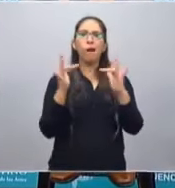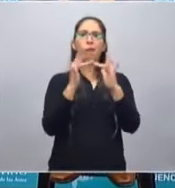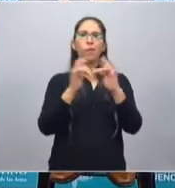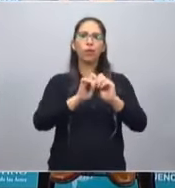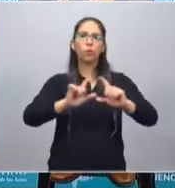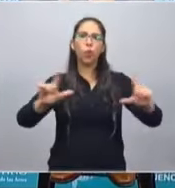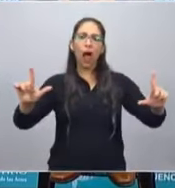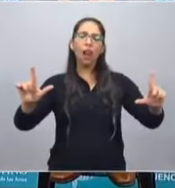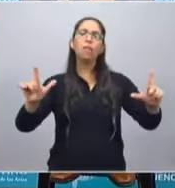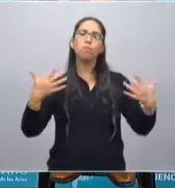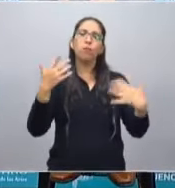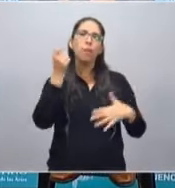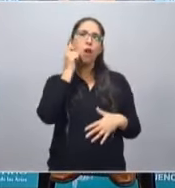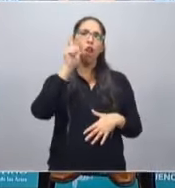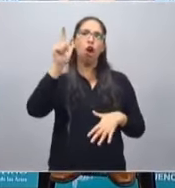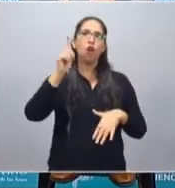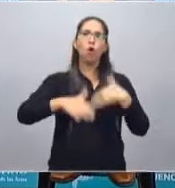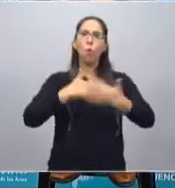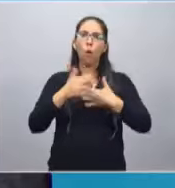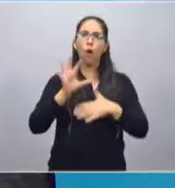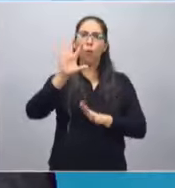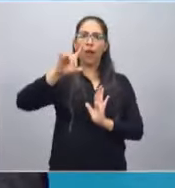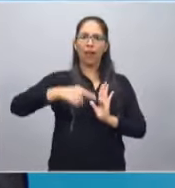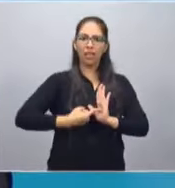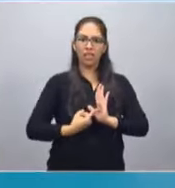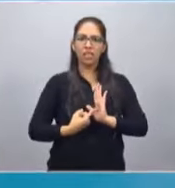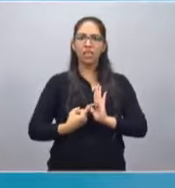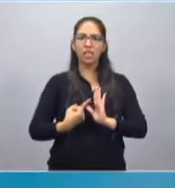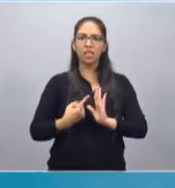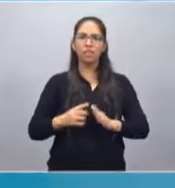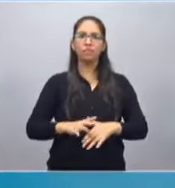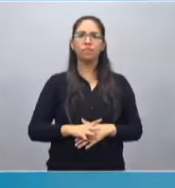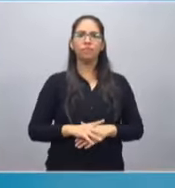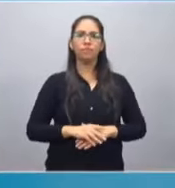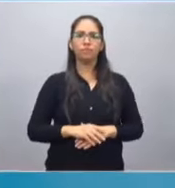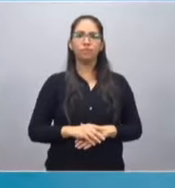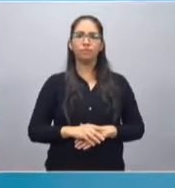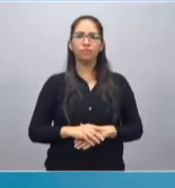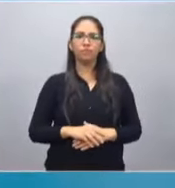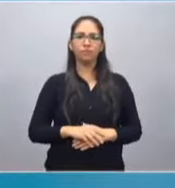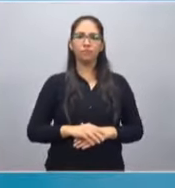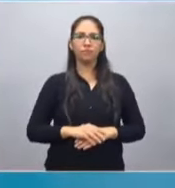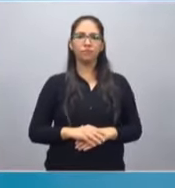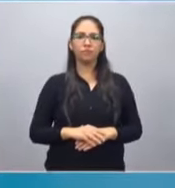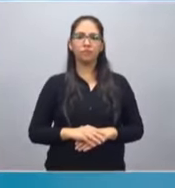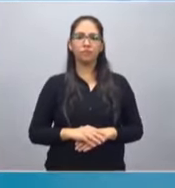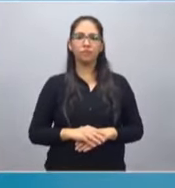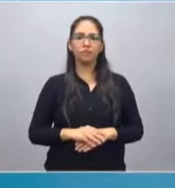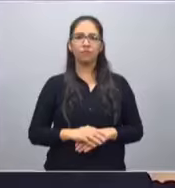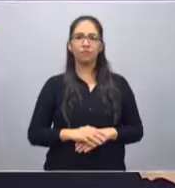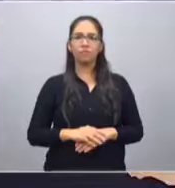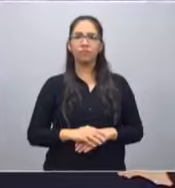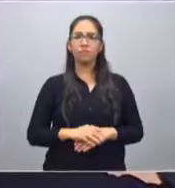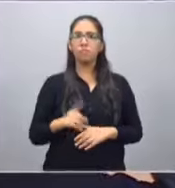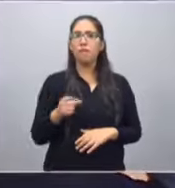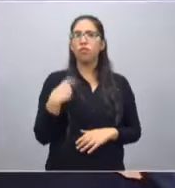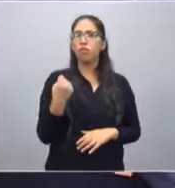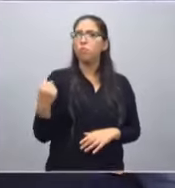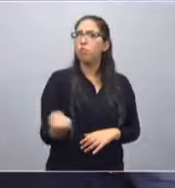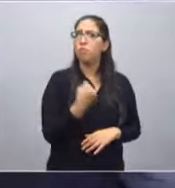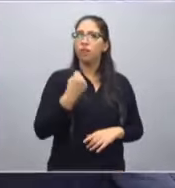hacer se pudieran hacer los juegos bonaerenses No queríamos dejar un año sin juegos bonaerense nos parecía muy importante